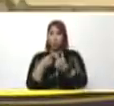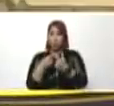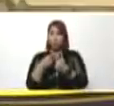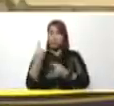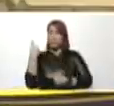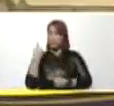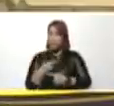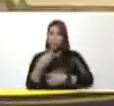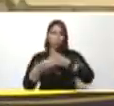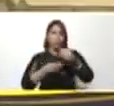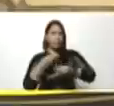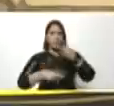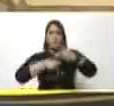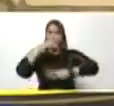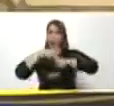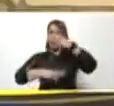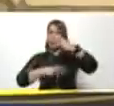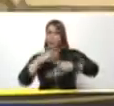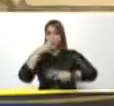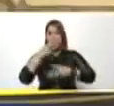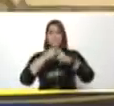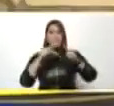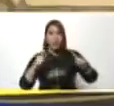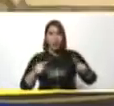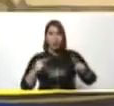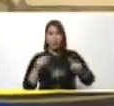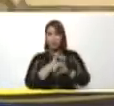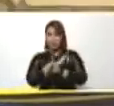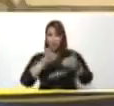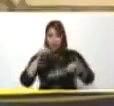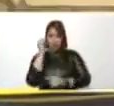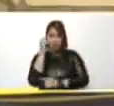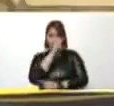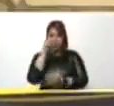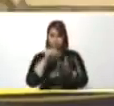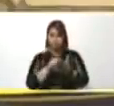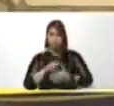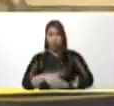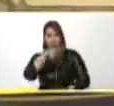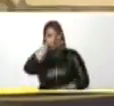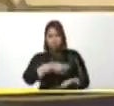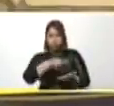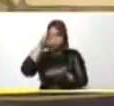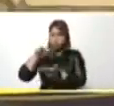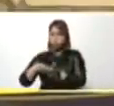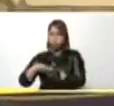Tenemos que hacer el plan para que una vez que la Asamblea Nacional